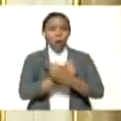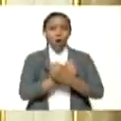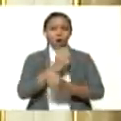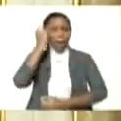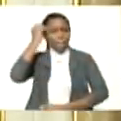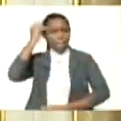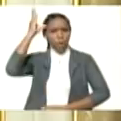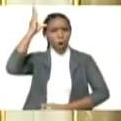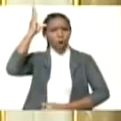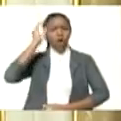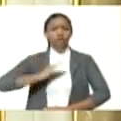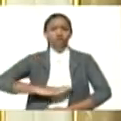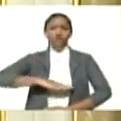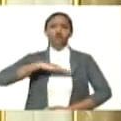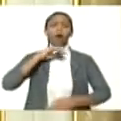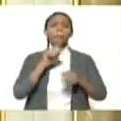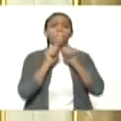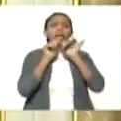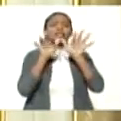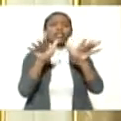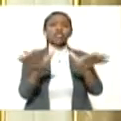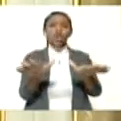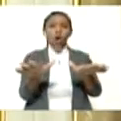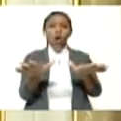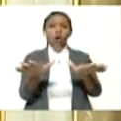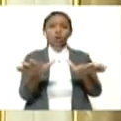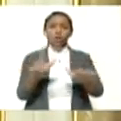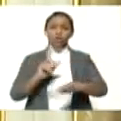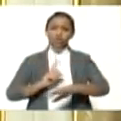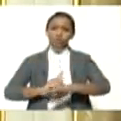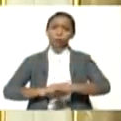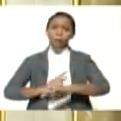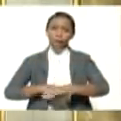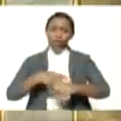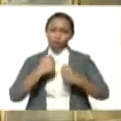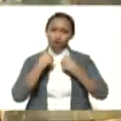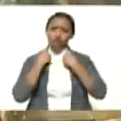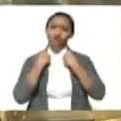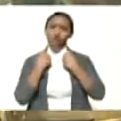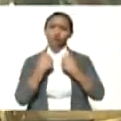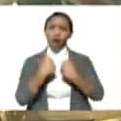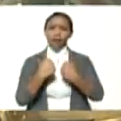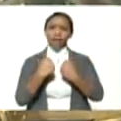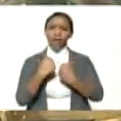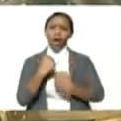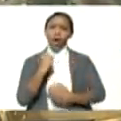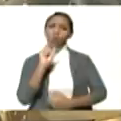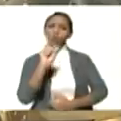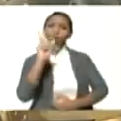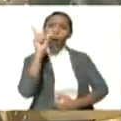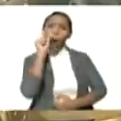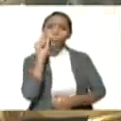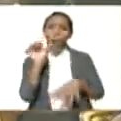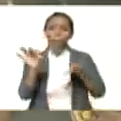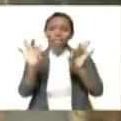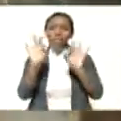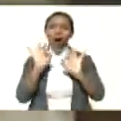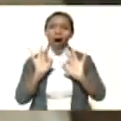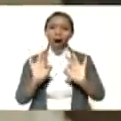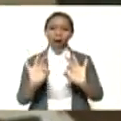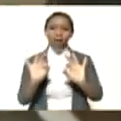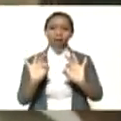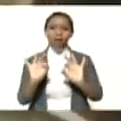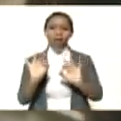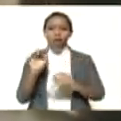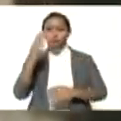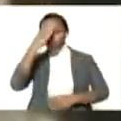de llenar de bendiciones en un momento tan duro a un hombre tan especial, sin lugar